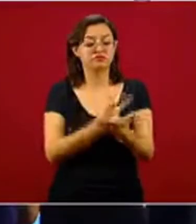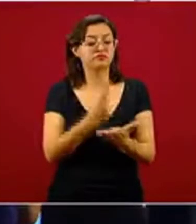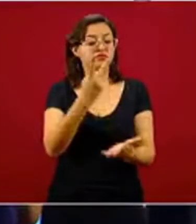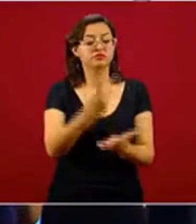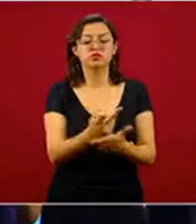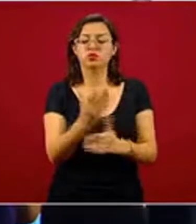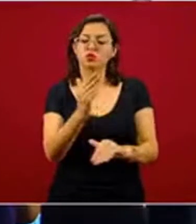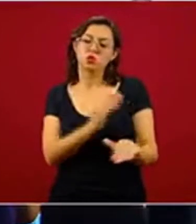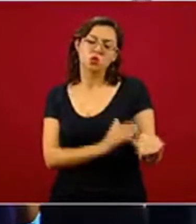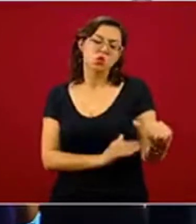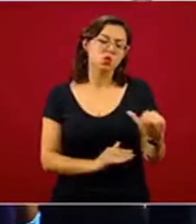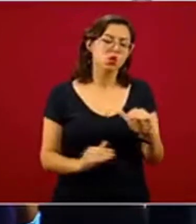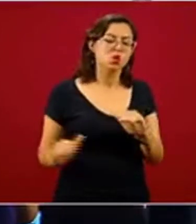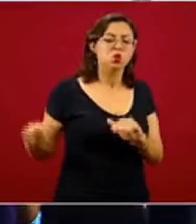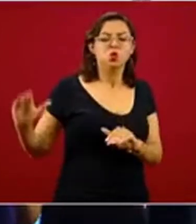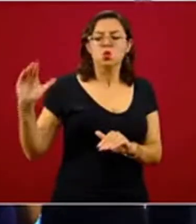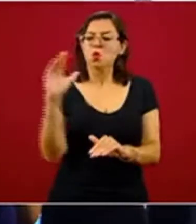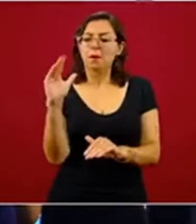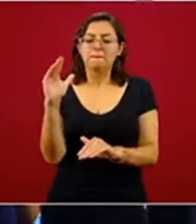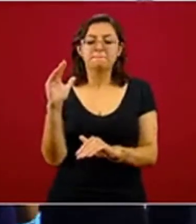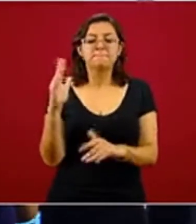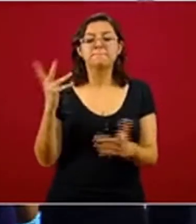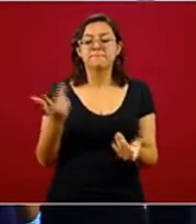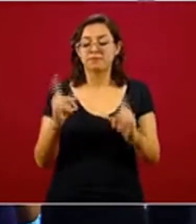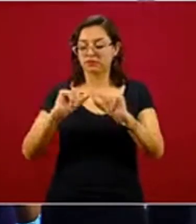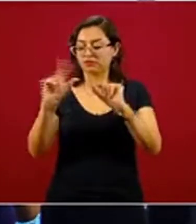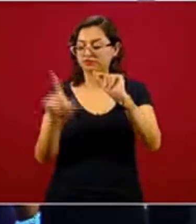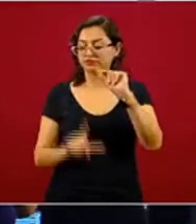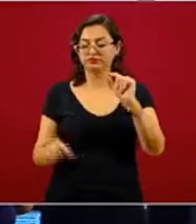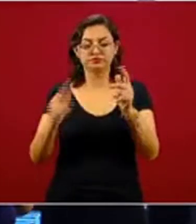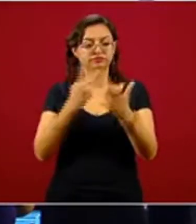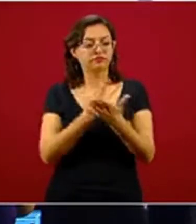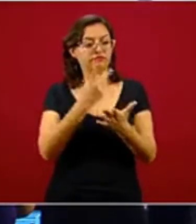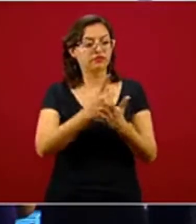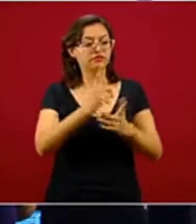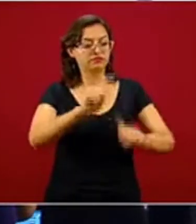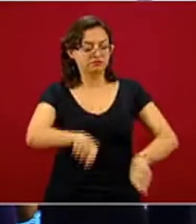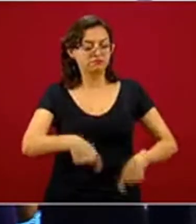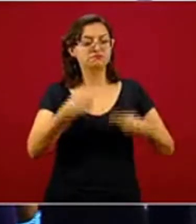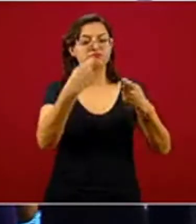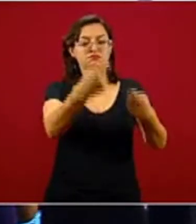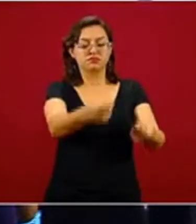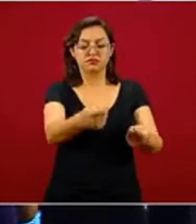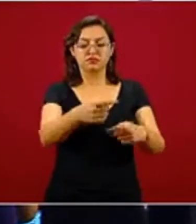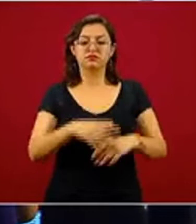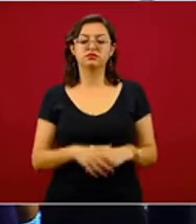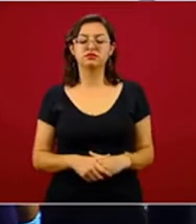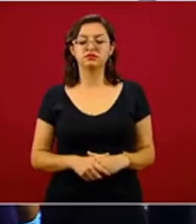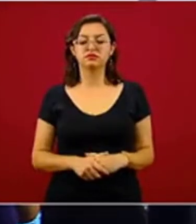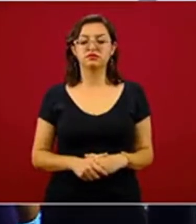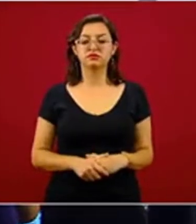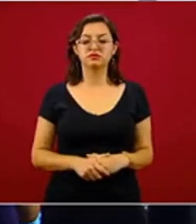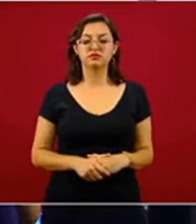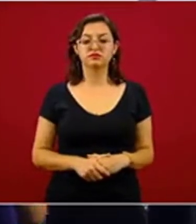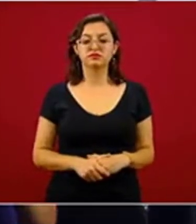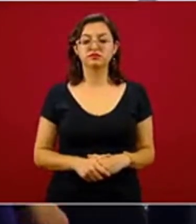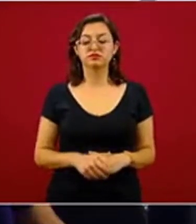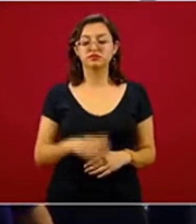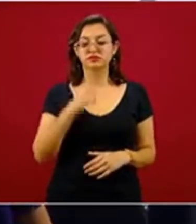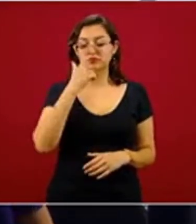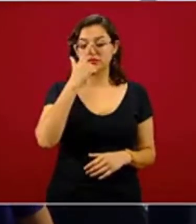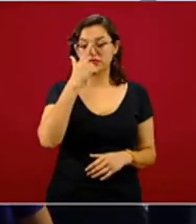otorga por parte de los Estados Unidos mexicanos a los connacionales. Así como está el Águila Azteca,